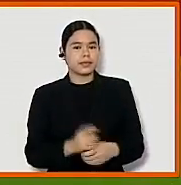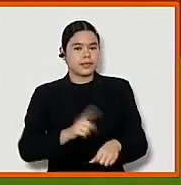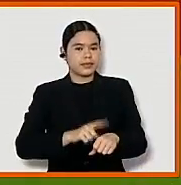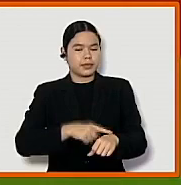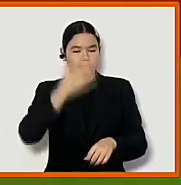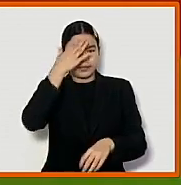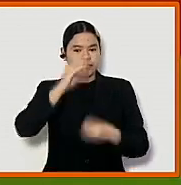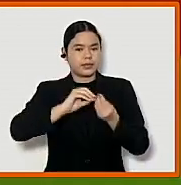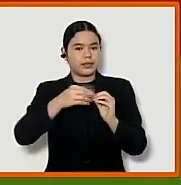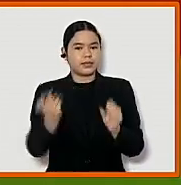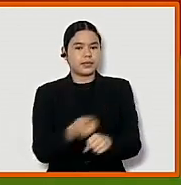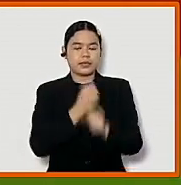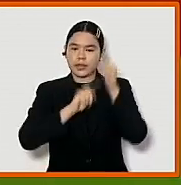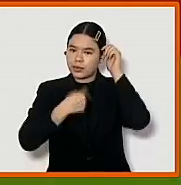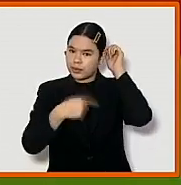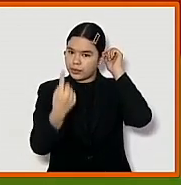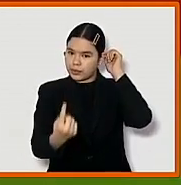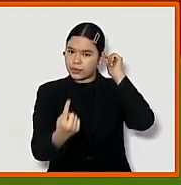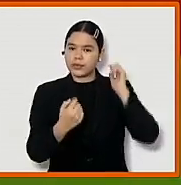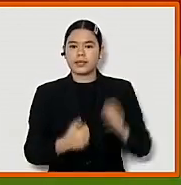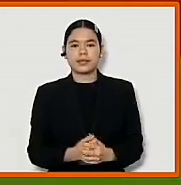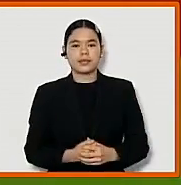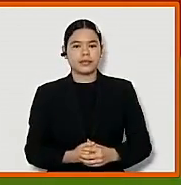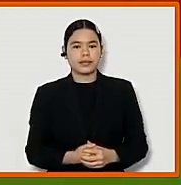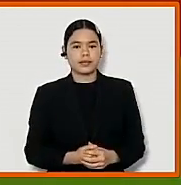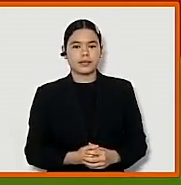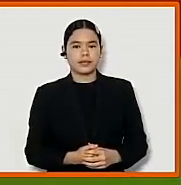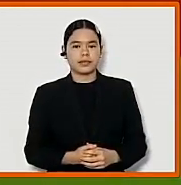número favorecido para más 1 es...